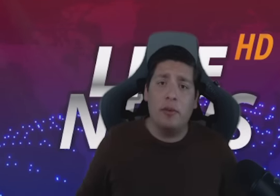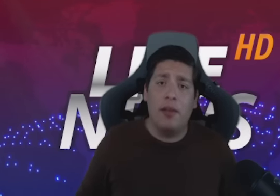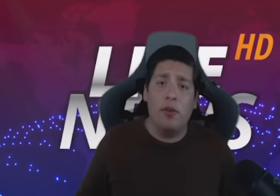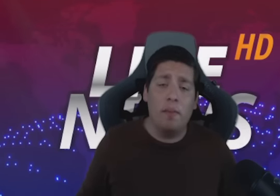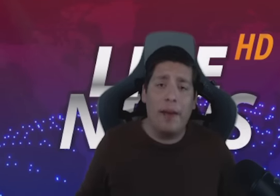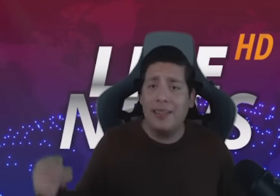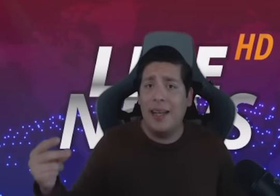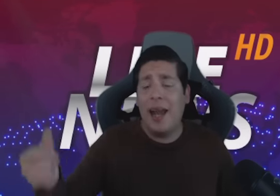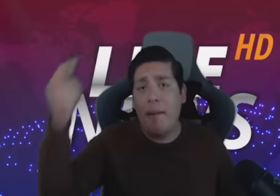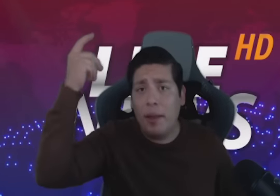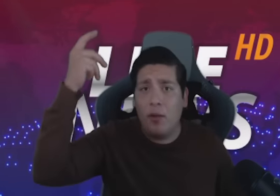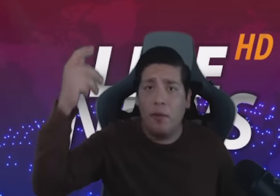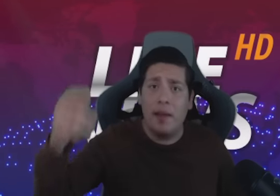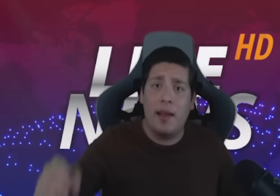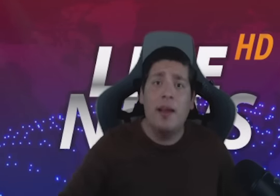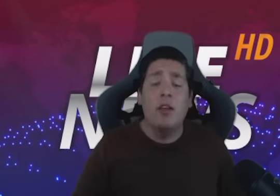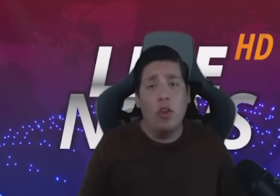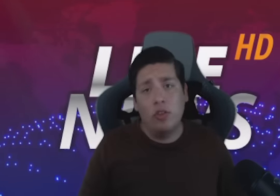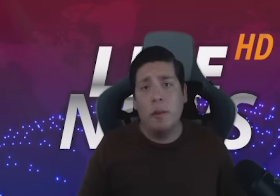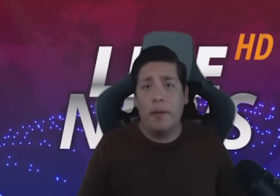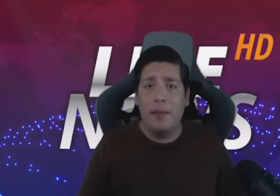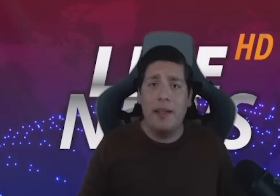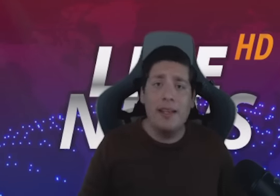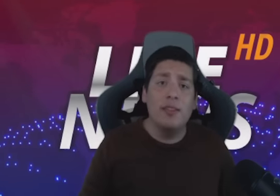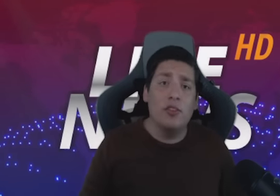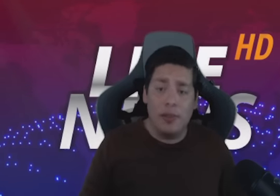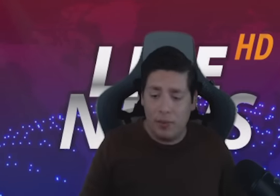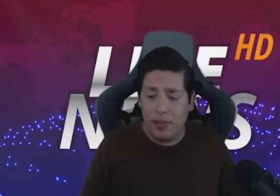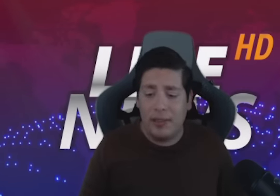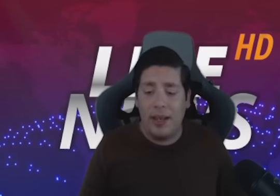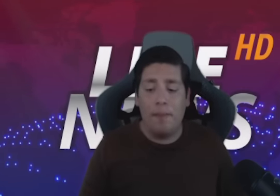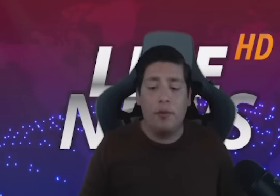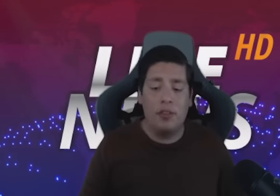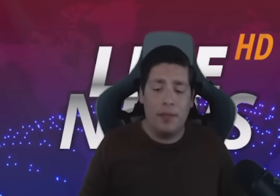de López Obrador pasan a mejor vida. Yo soy Pepe Ramírez y nos vemos hasta la próxima.